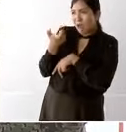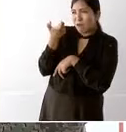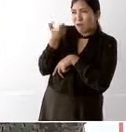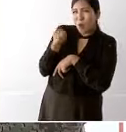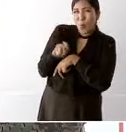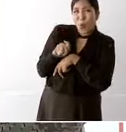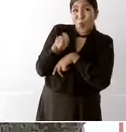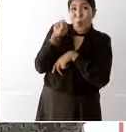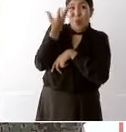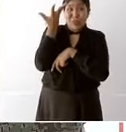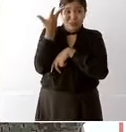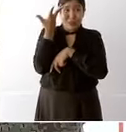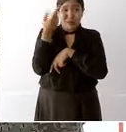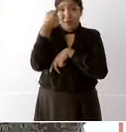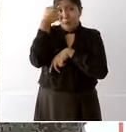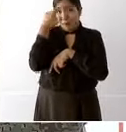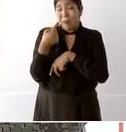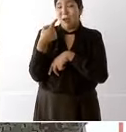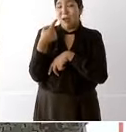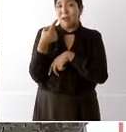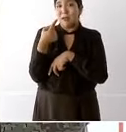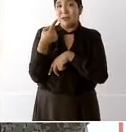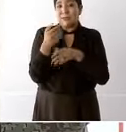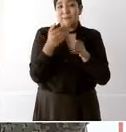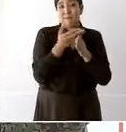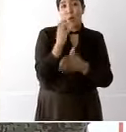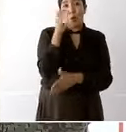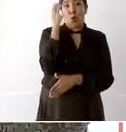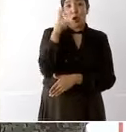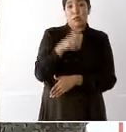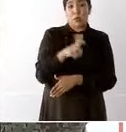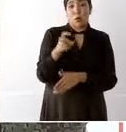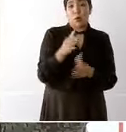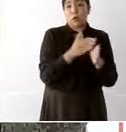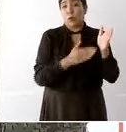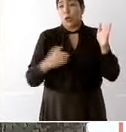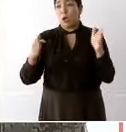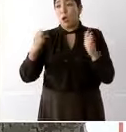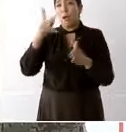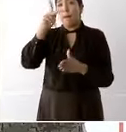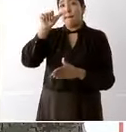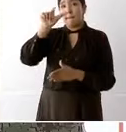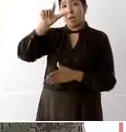línea que va de Coatzacoalcos a Palenque.